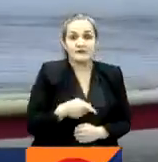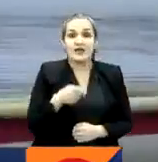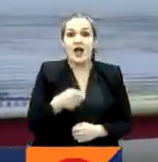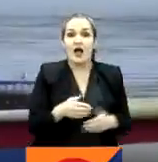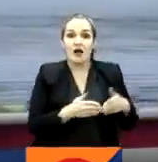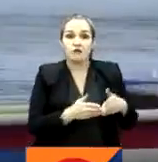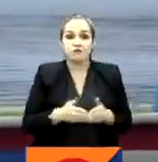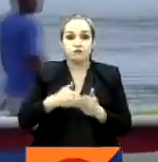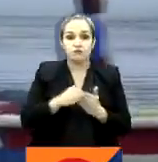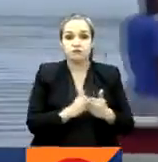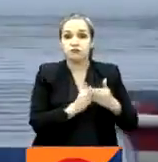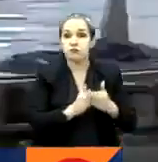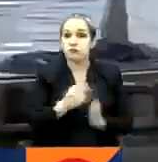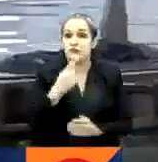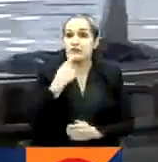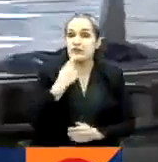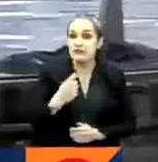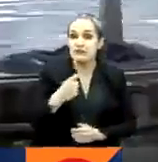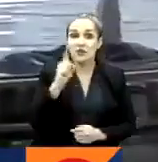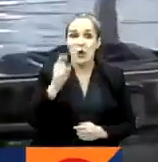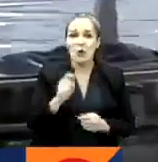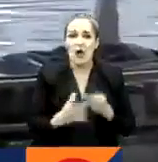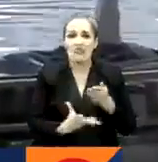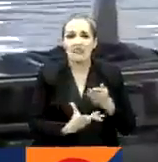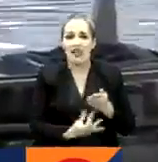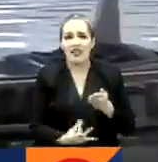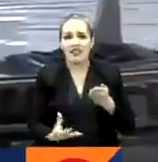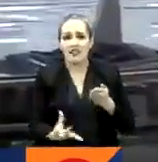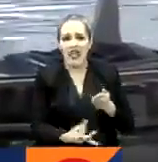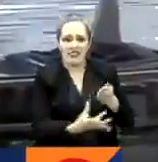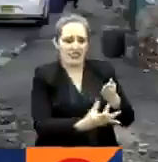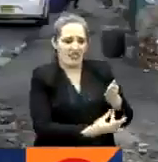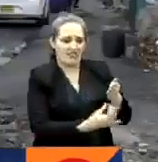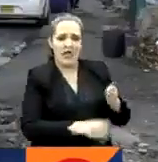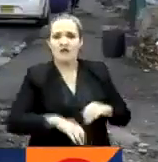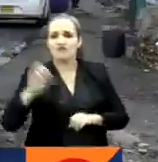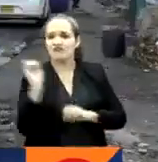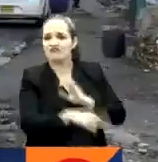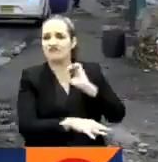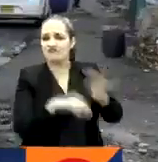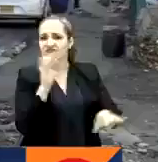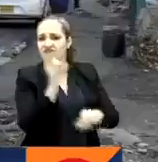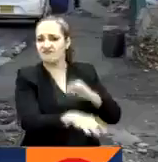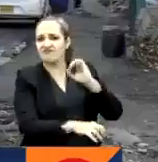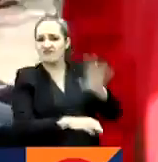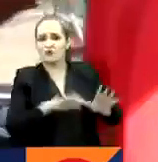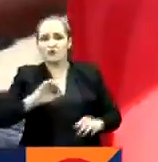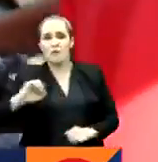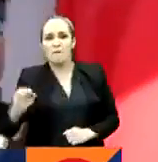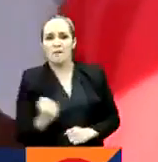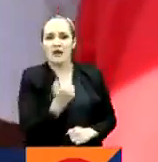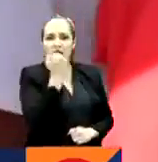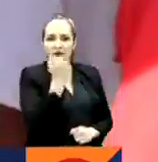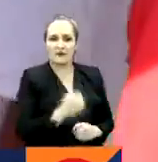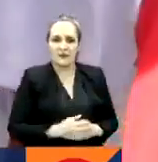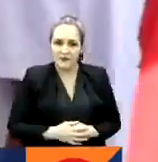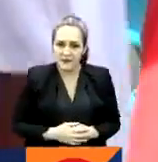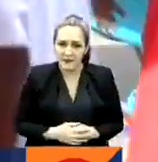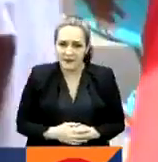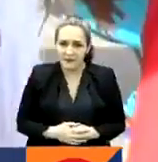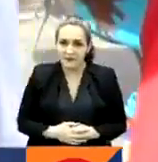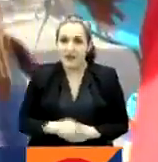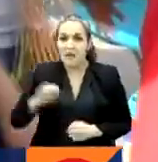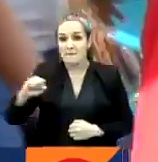cuerpo de agua se dificulta por los residuos sólidos arrojados por comerciantes y transeúntes del mercado de Basurto. Por falta